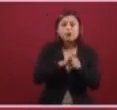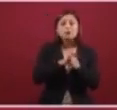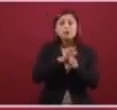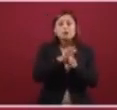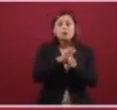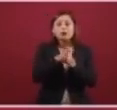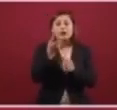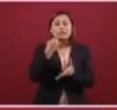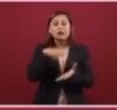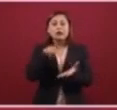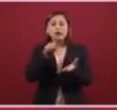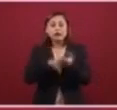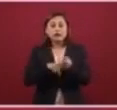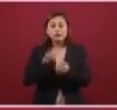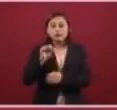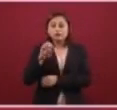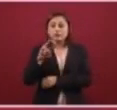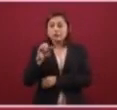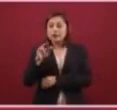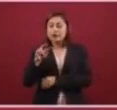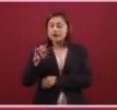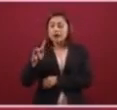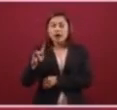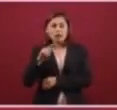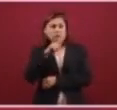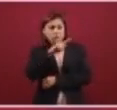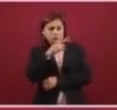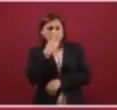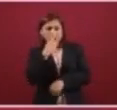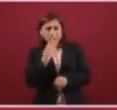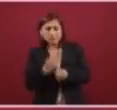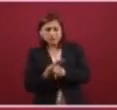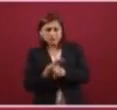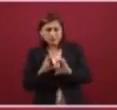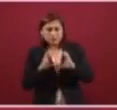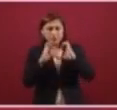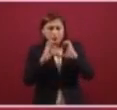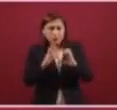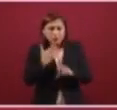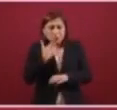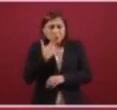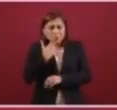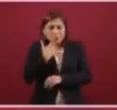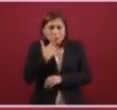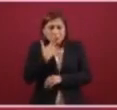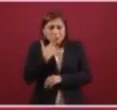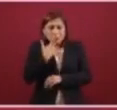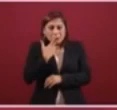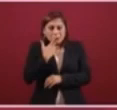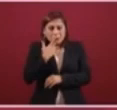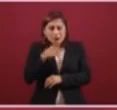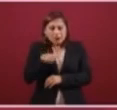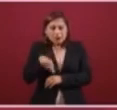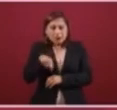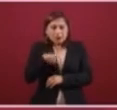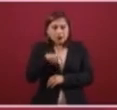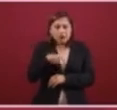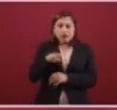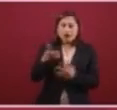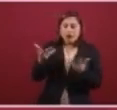en la secretaría del medio ambiente imagínense cuánta vergüenza